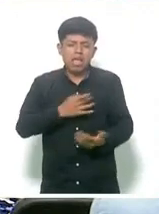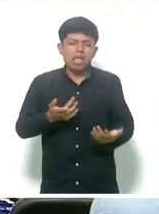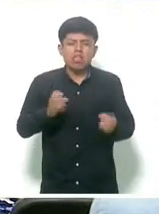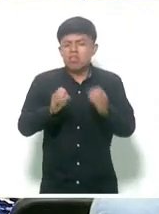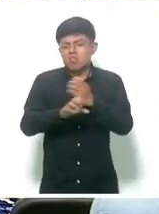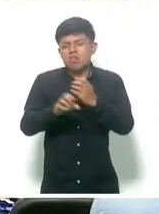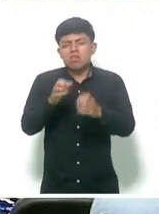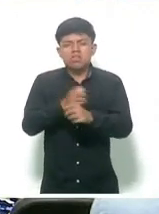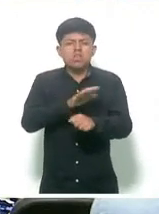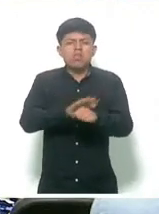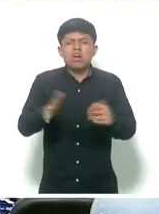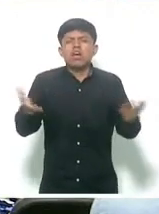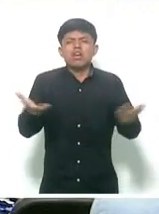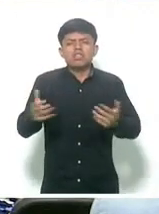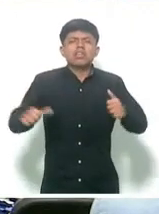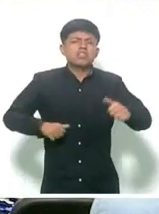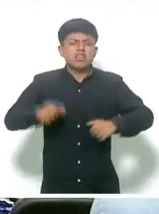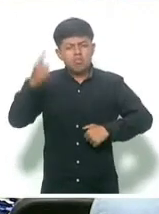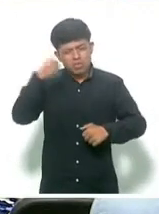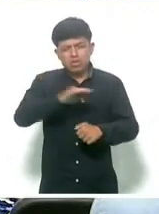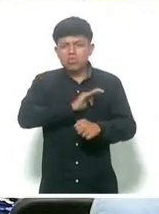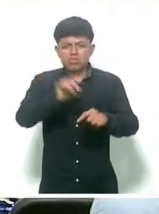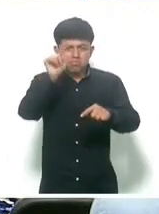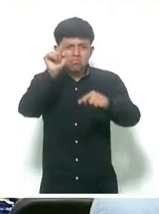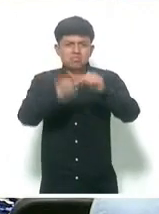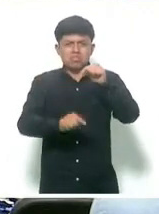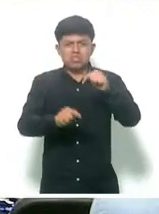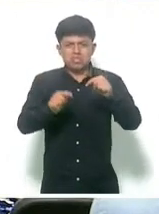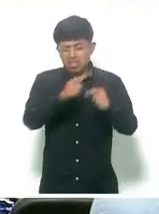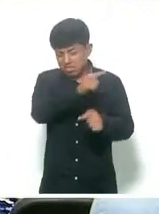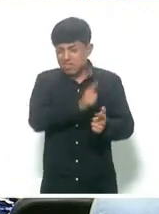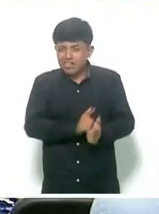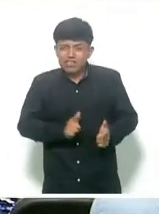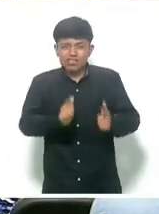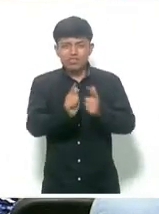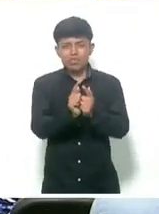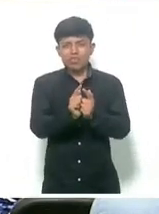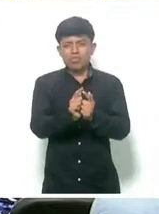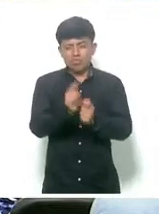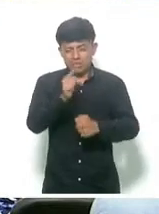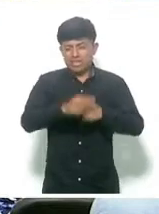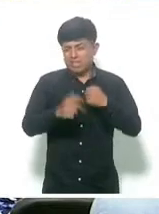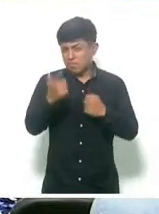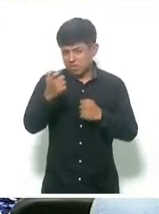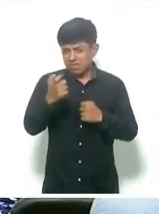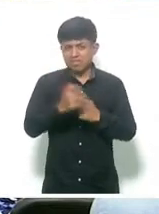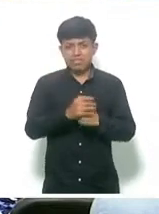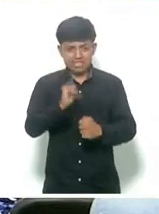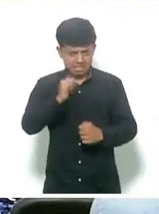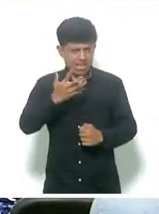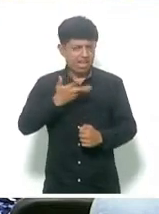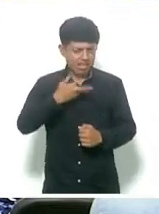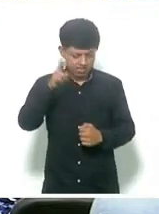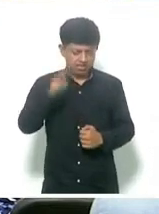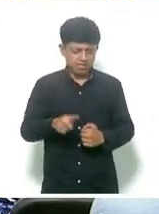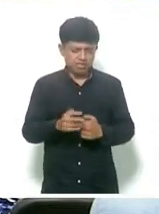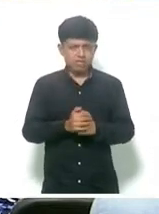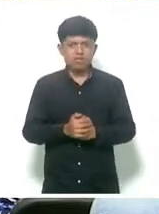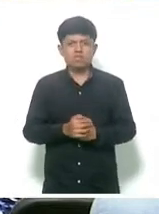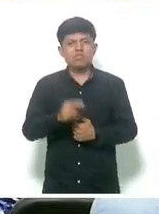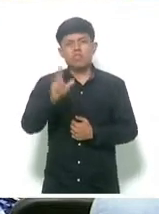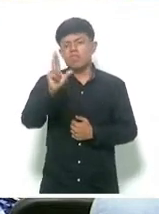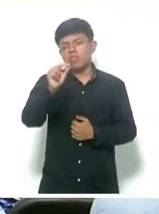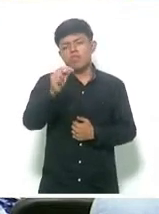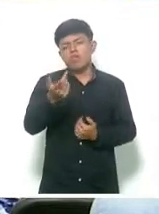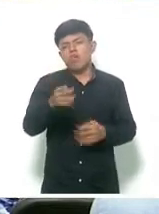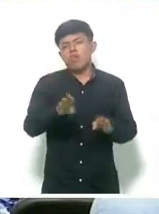haciendo para evitar que la delincuencia organizada existente en Oaxaca Porque existe no Meta las